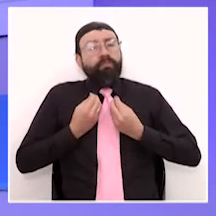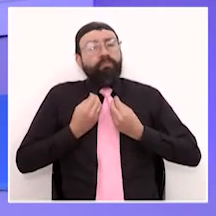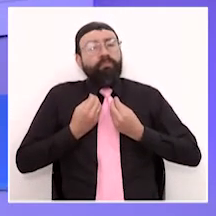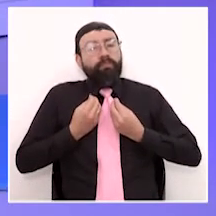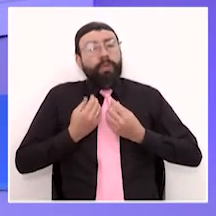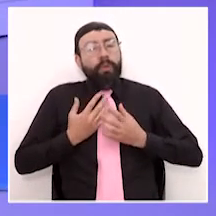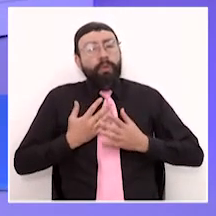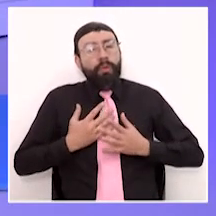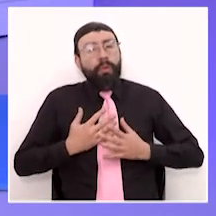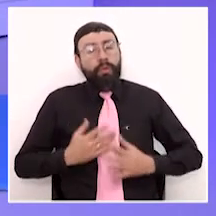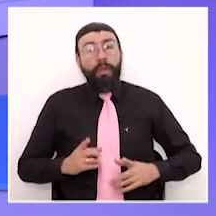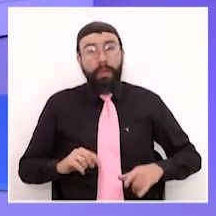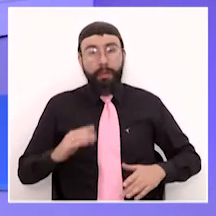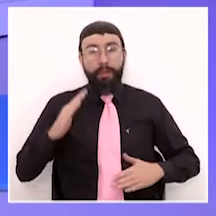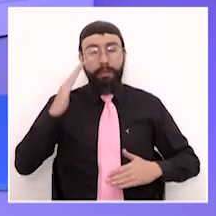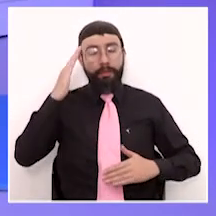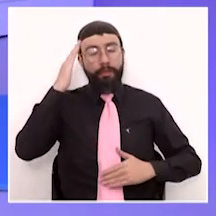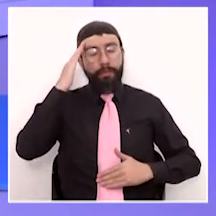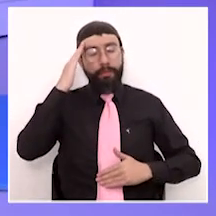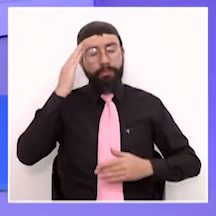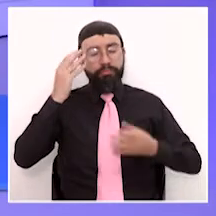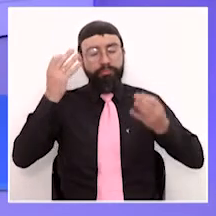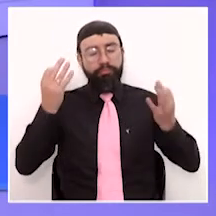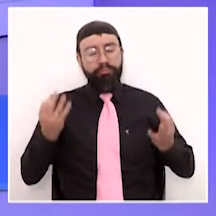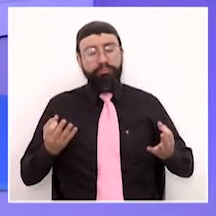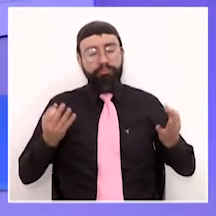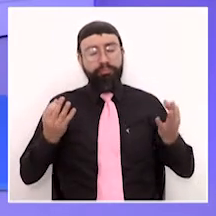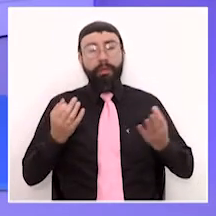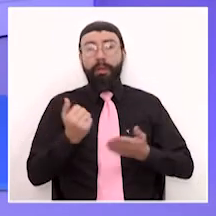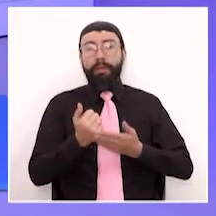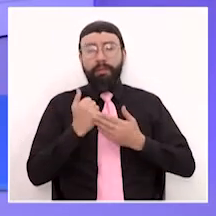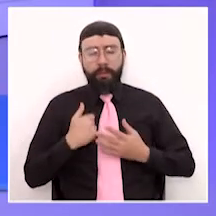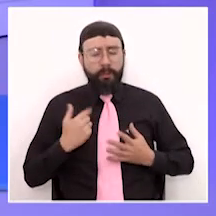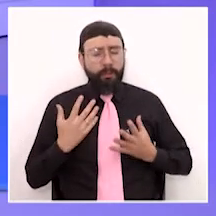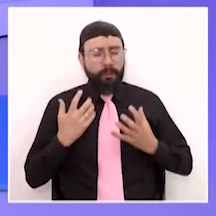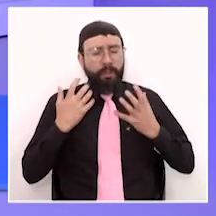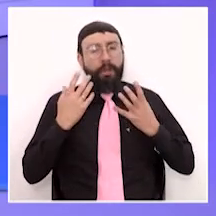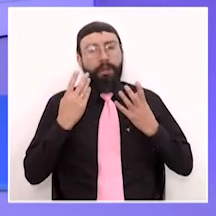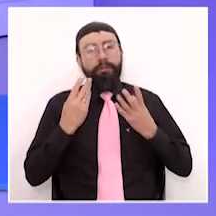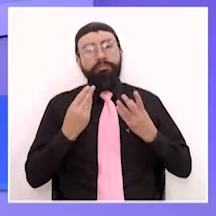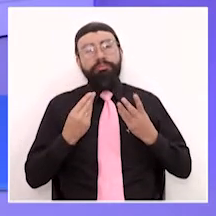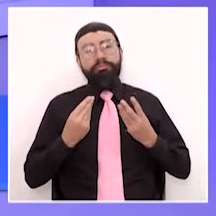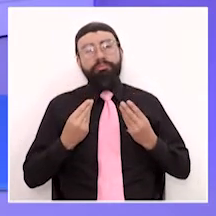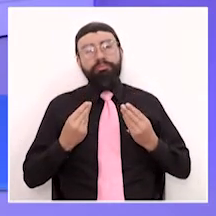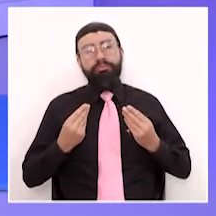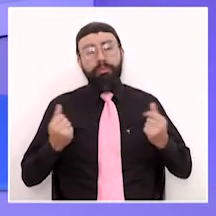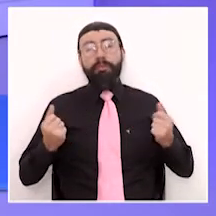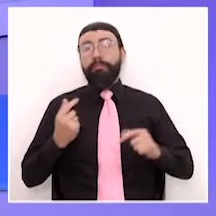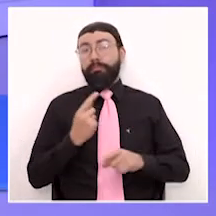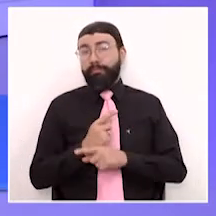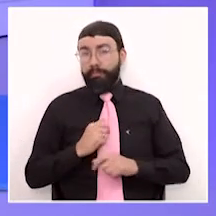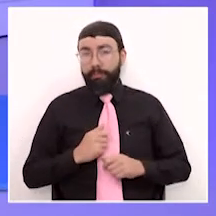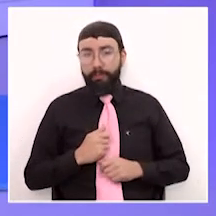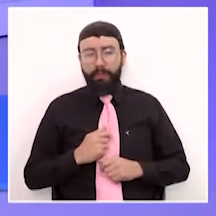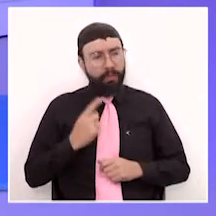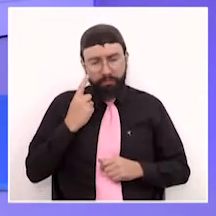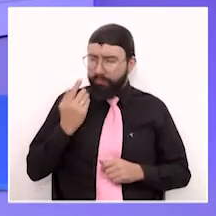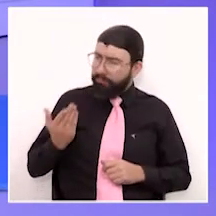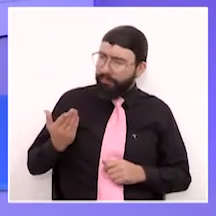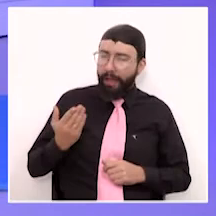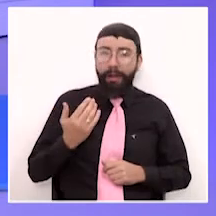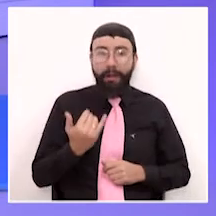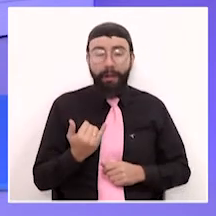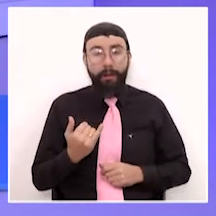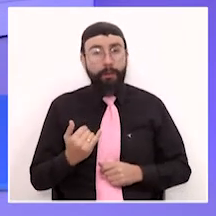consciente para bajar todos los niveles de ansiedad y estrés que tenemos constantemente. Y tenemos aquí una